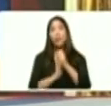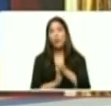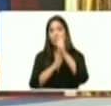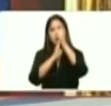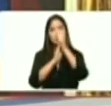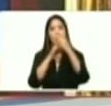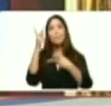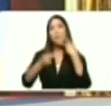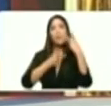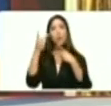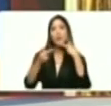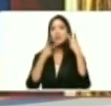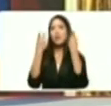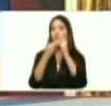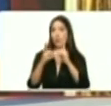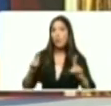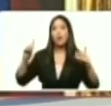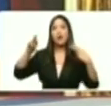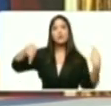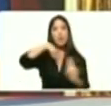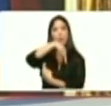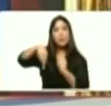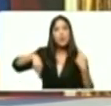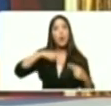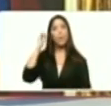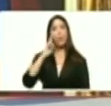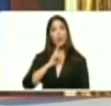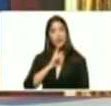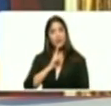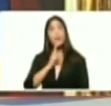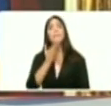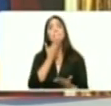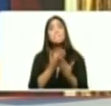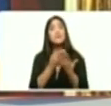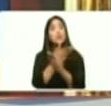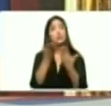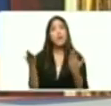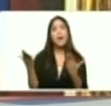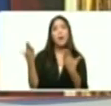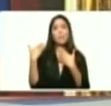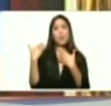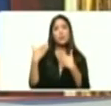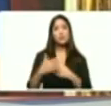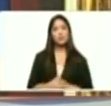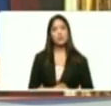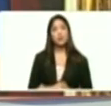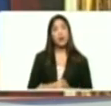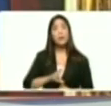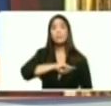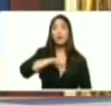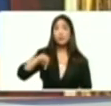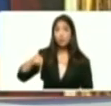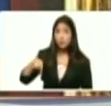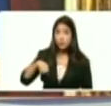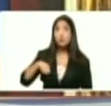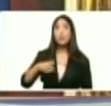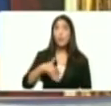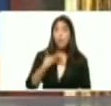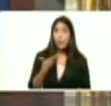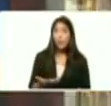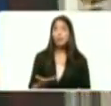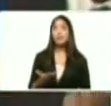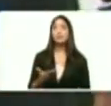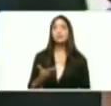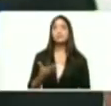político, democrático, revolucionario, bolivariano, pido el máximo apoyo, para nosotros, llevar con una